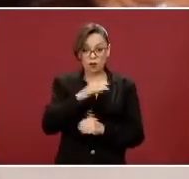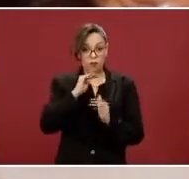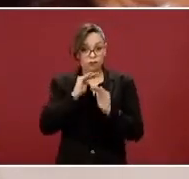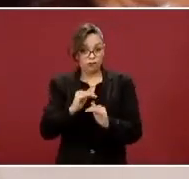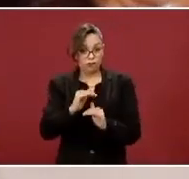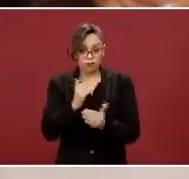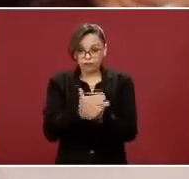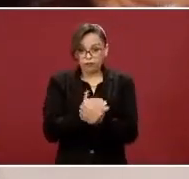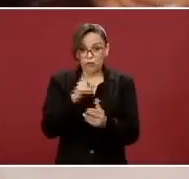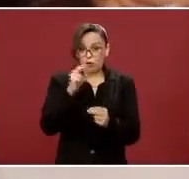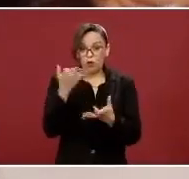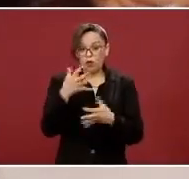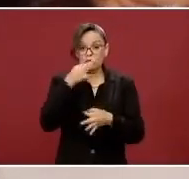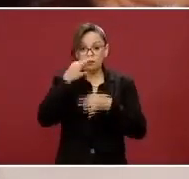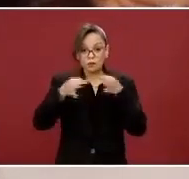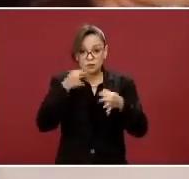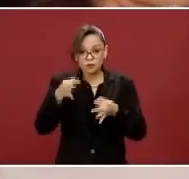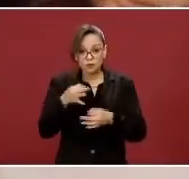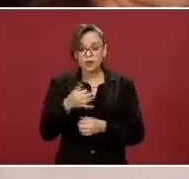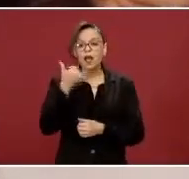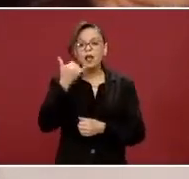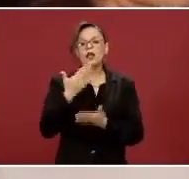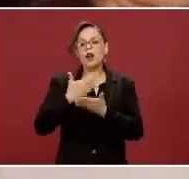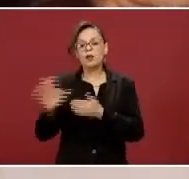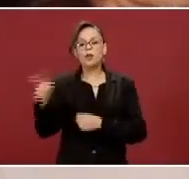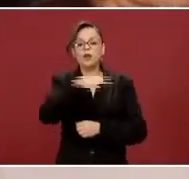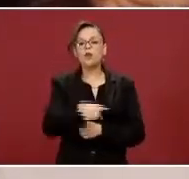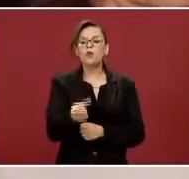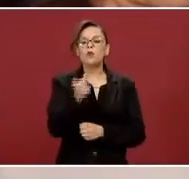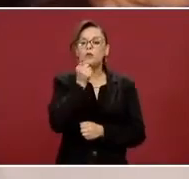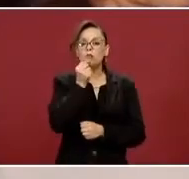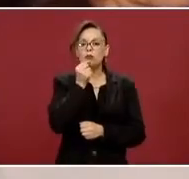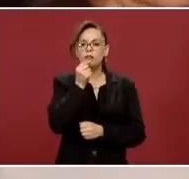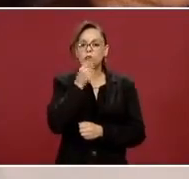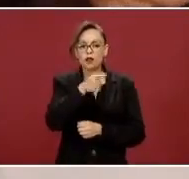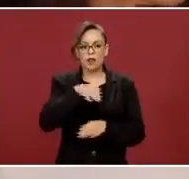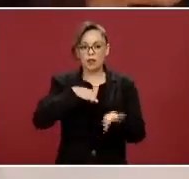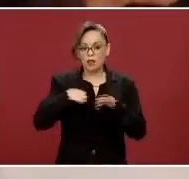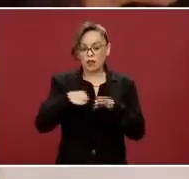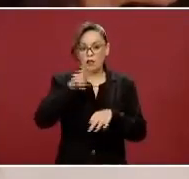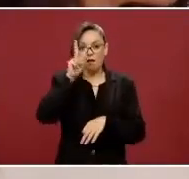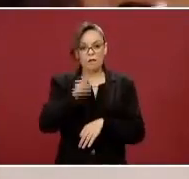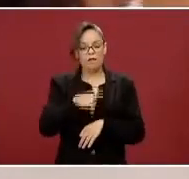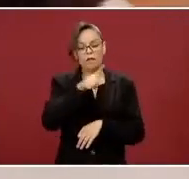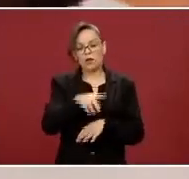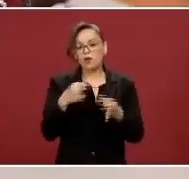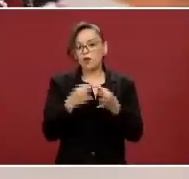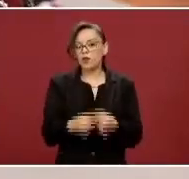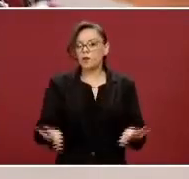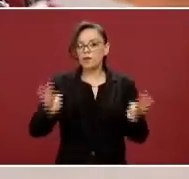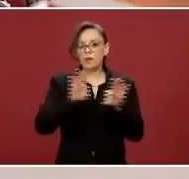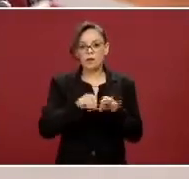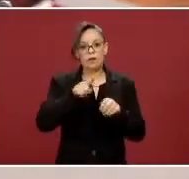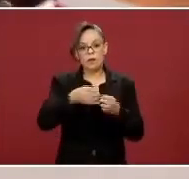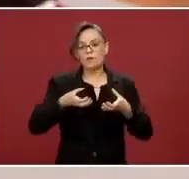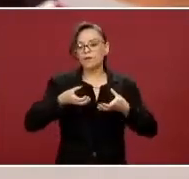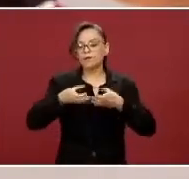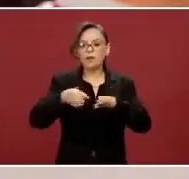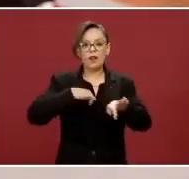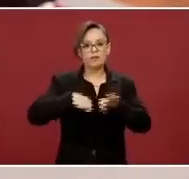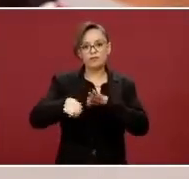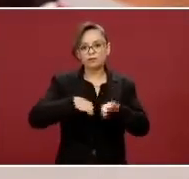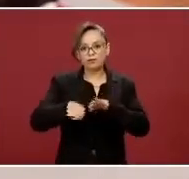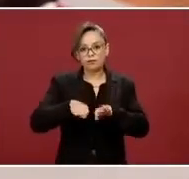que salir, policías, los que es esencial que salgan. ¿Se les recomienda